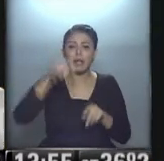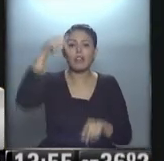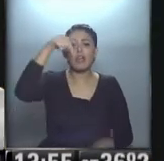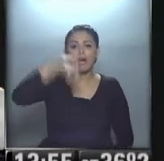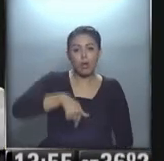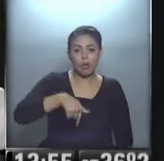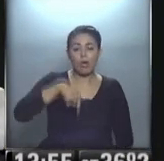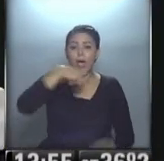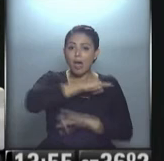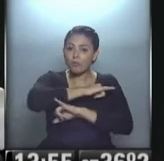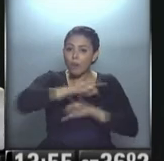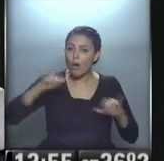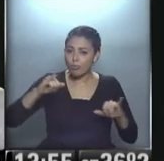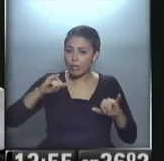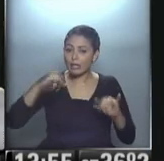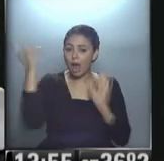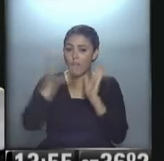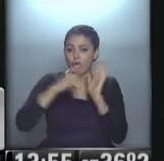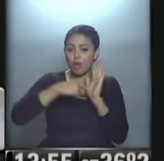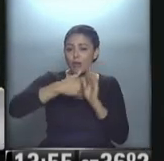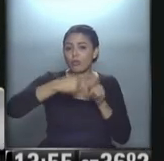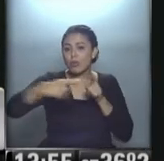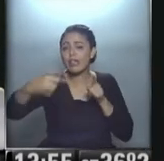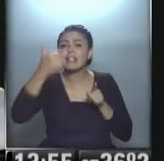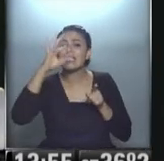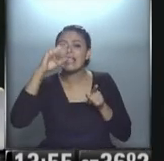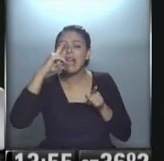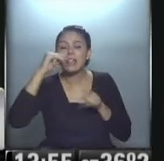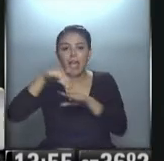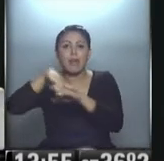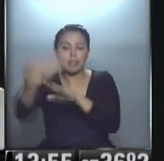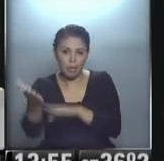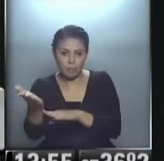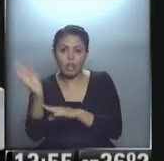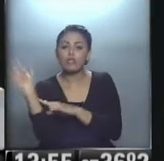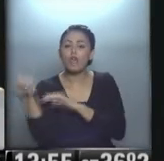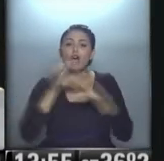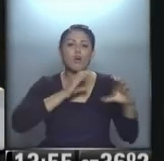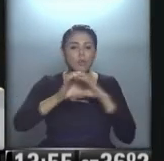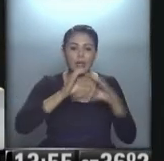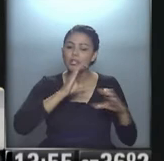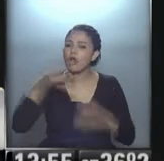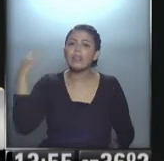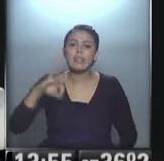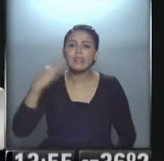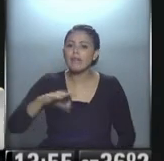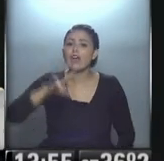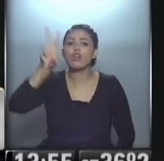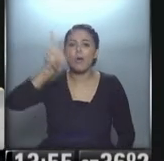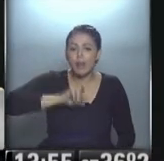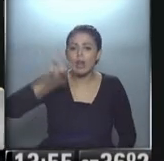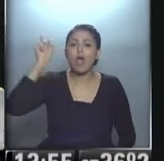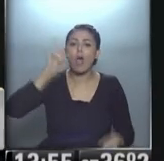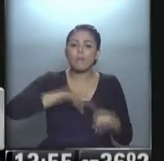a partir de la publicación de esa normativa, la totalidad de las comunicaciones móviles en Argentina deberán ser tasadas con la